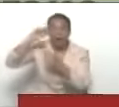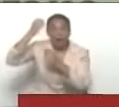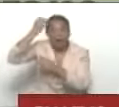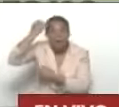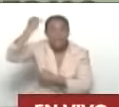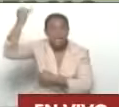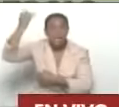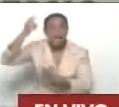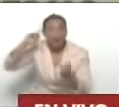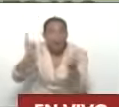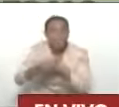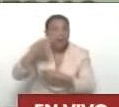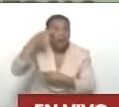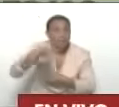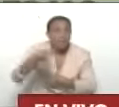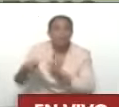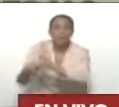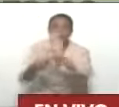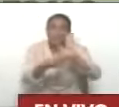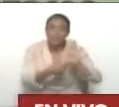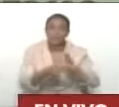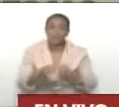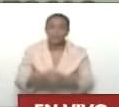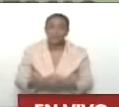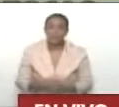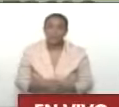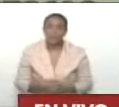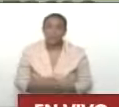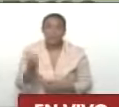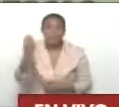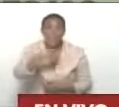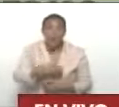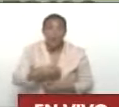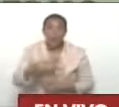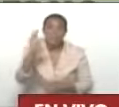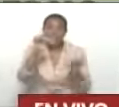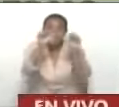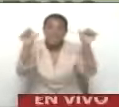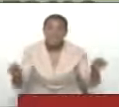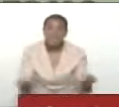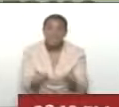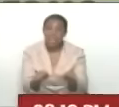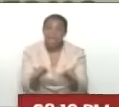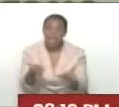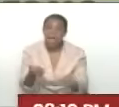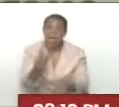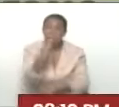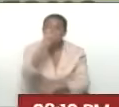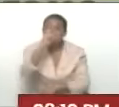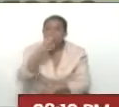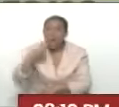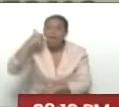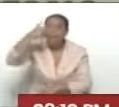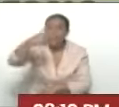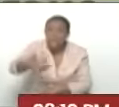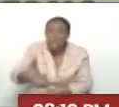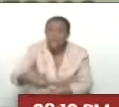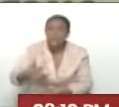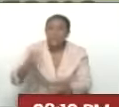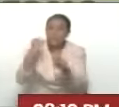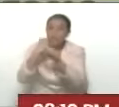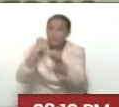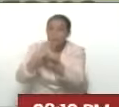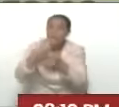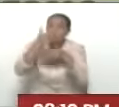nosotros presentemos las siguientes cifras de cómo avanza este sistema a propósito de estos 2 añitos que ha cumplido, donde el trabajo ha